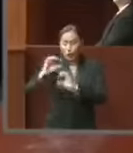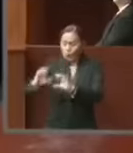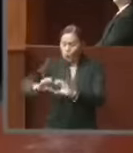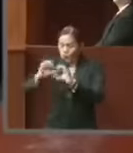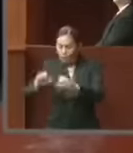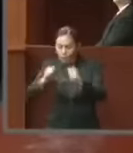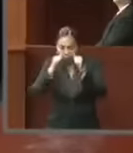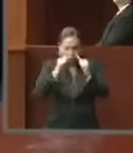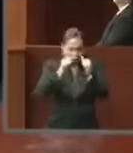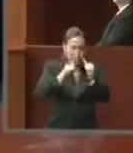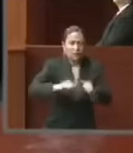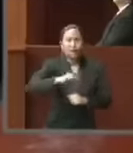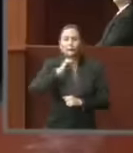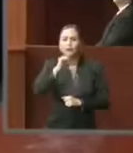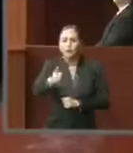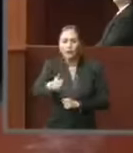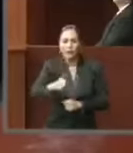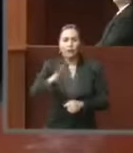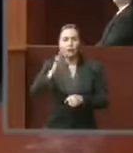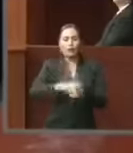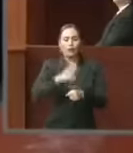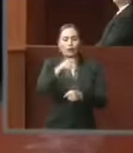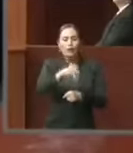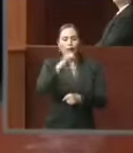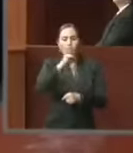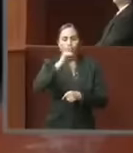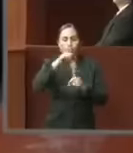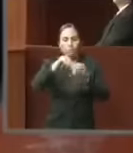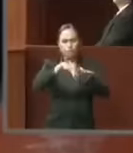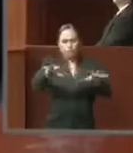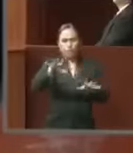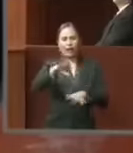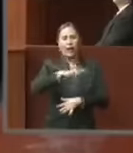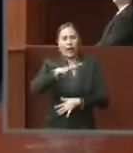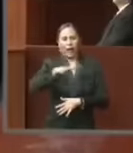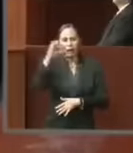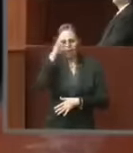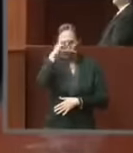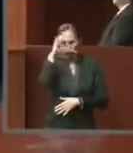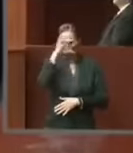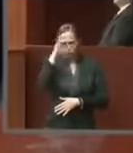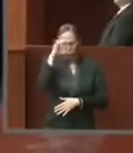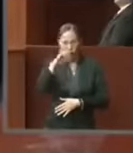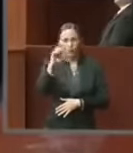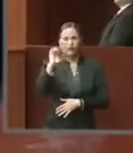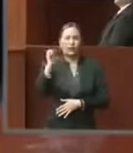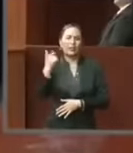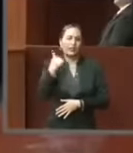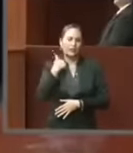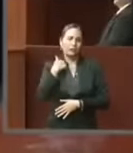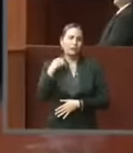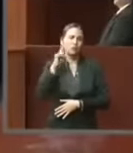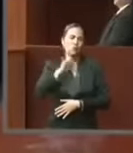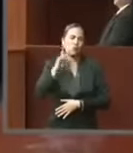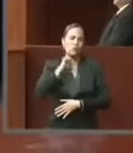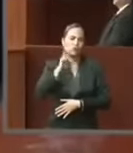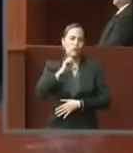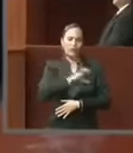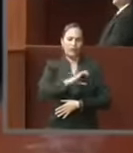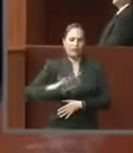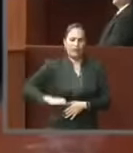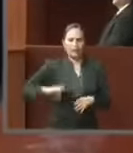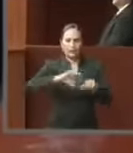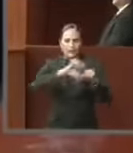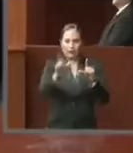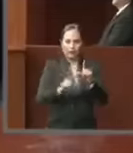partidos derivado de la publicación de diversas fotografías en la página web de la entonces candidata a la presidencia de la República